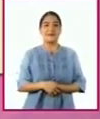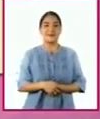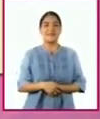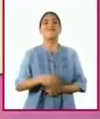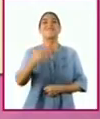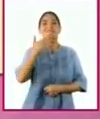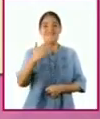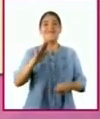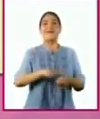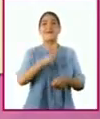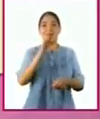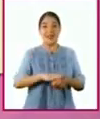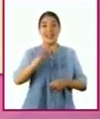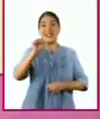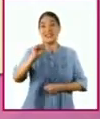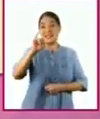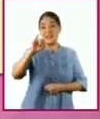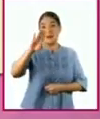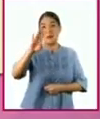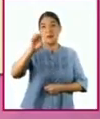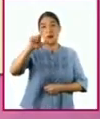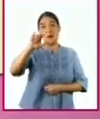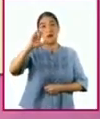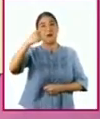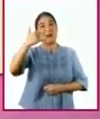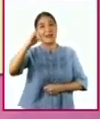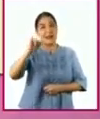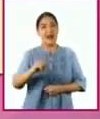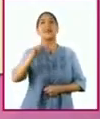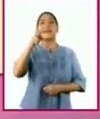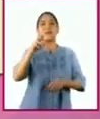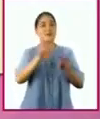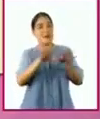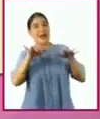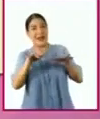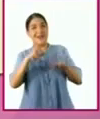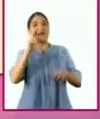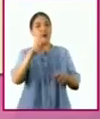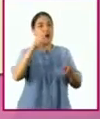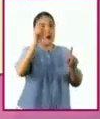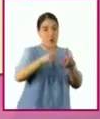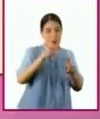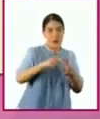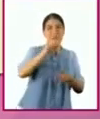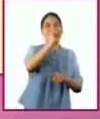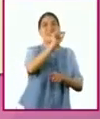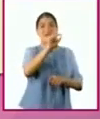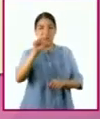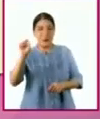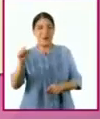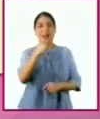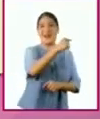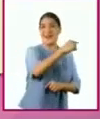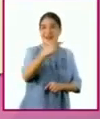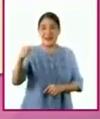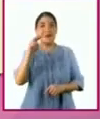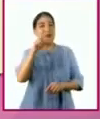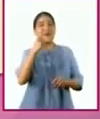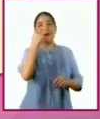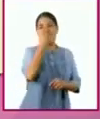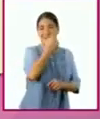Exacto. La simbología está llena de colores y líneas que hacen que nuestros mapas resulten muy atractivos para la vista.